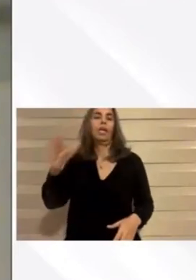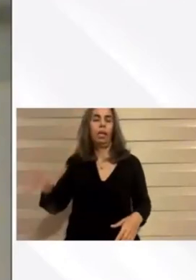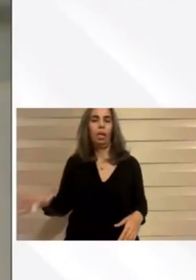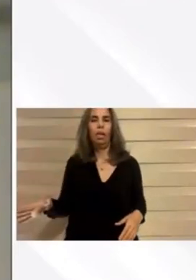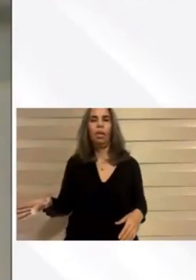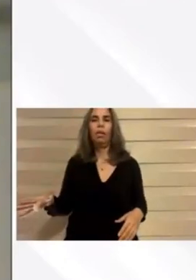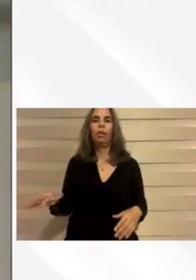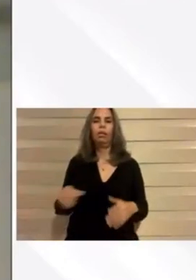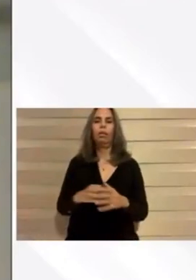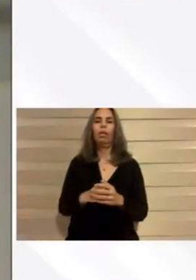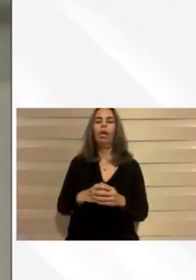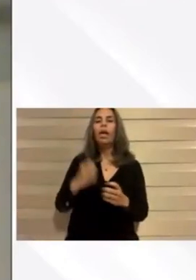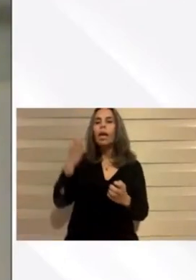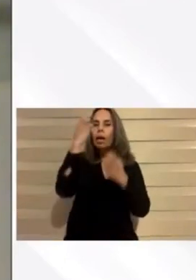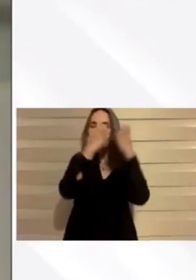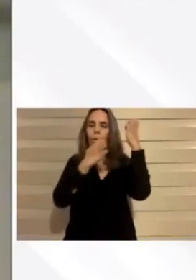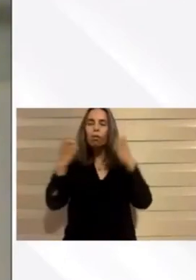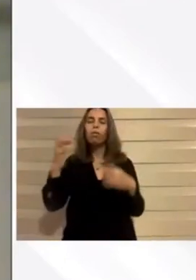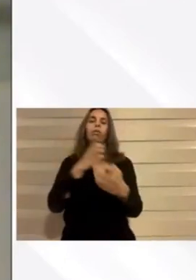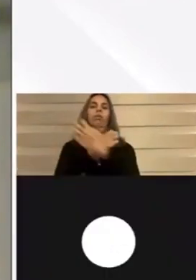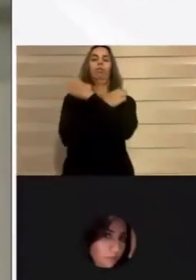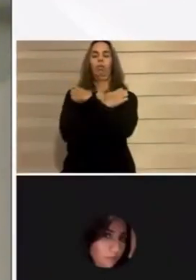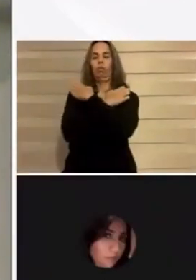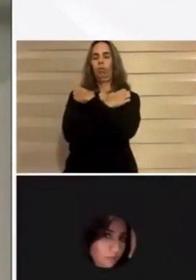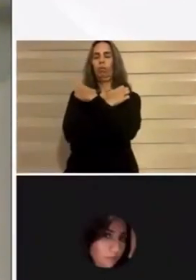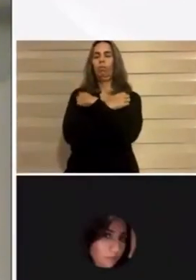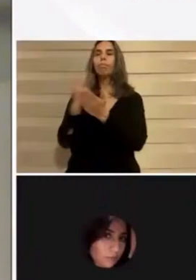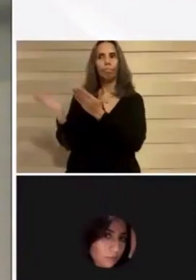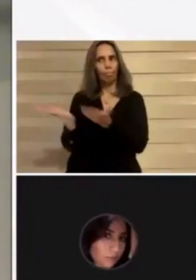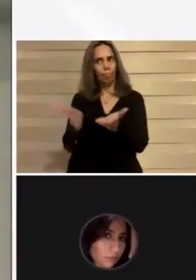y Evaluación Educativa. Adelante, maestra.